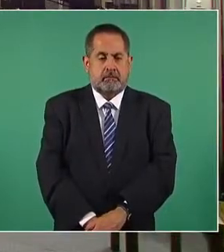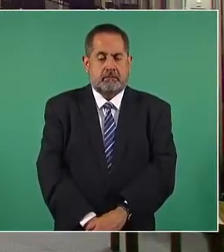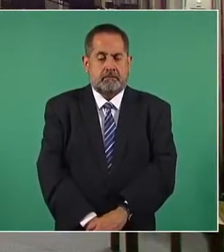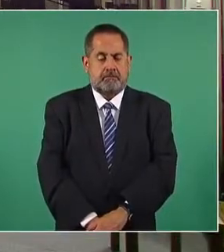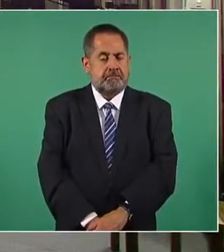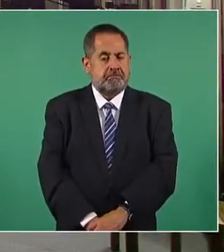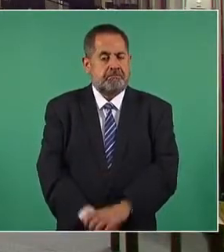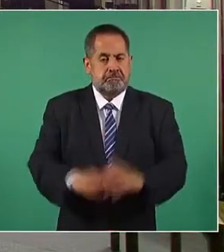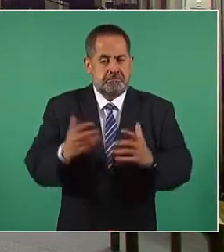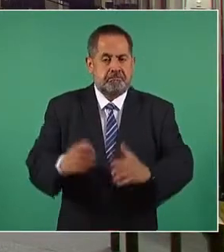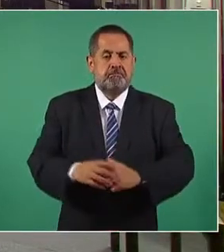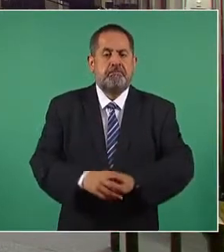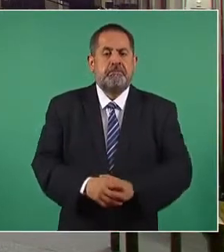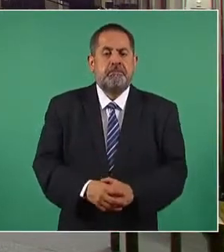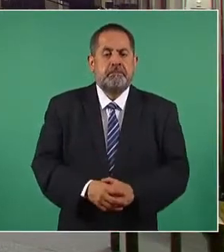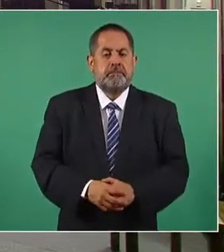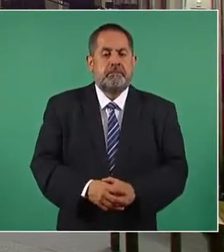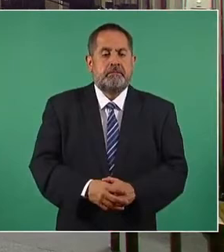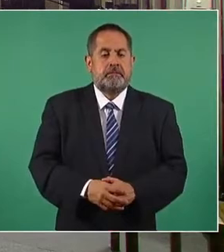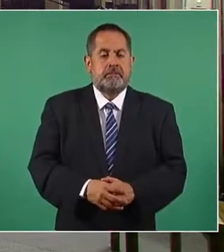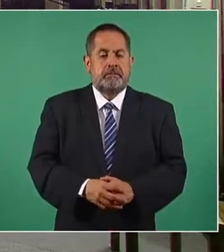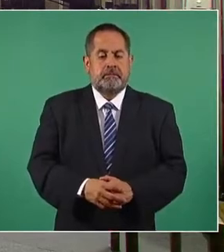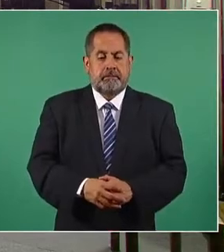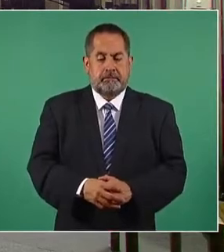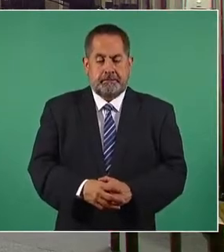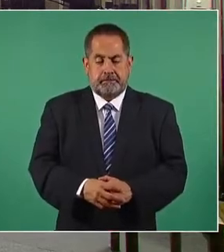Bueno, pues vamos a